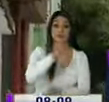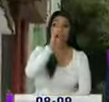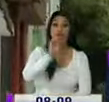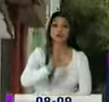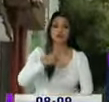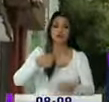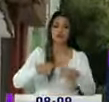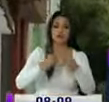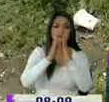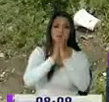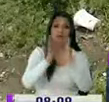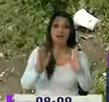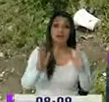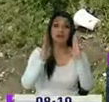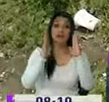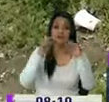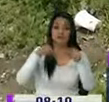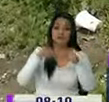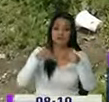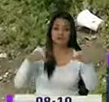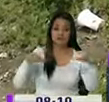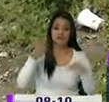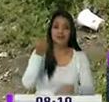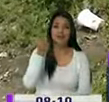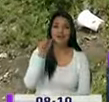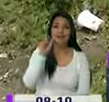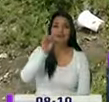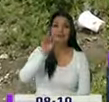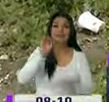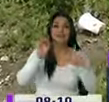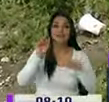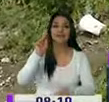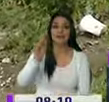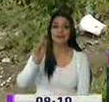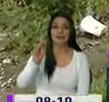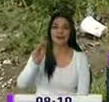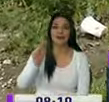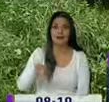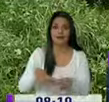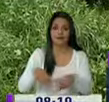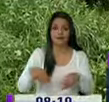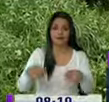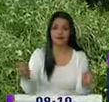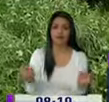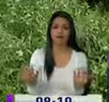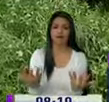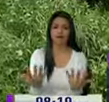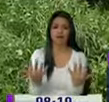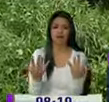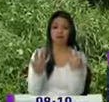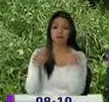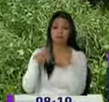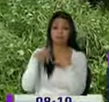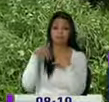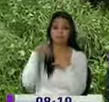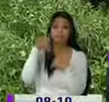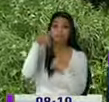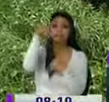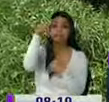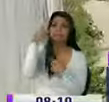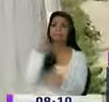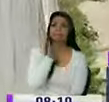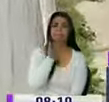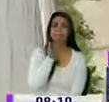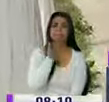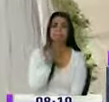solicitan atención para el pasaje S27K, pues un montículo de tierra y maleza cubre casi el total de lo que alguna vez fueron unas